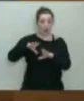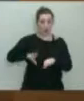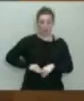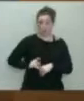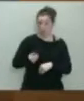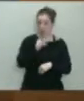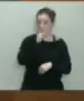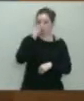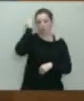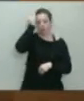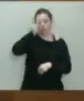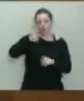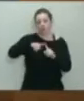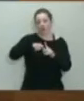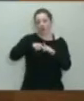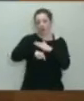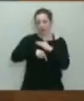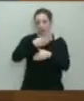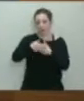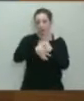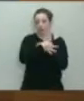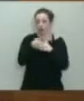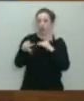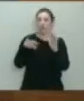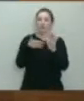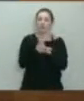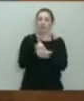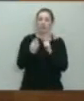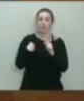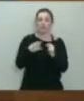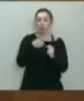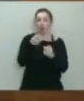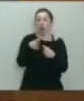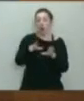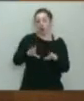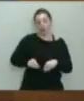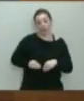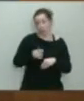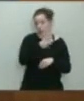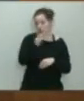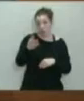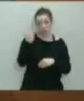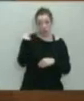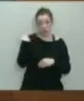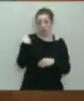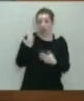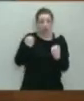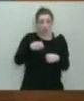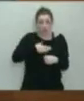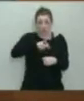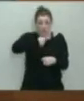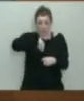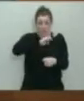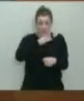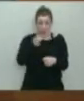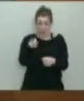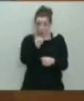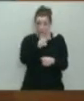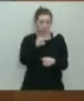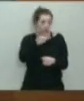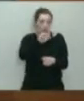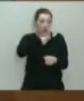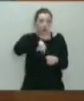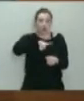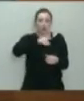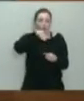correcta gestión implica asumir las deudas del pasado, las gestiones del pasado, aunque no sean las nuestras, aunque ni siquiera estuviésemos en política. Eso